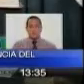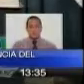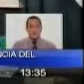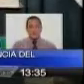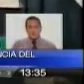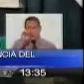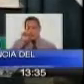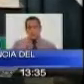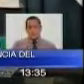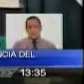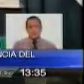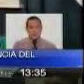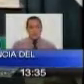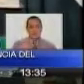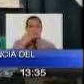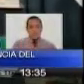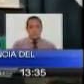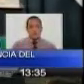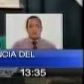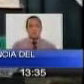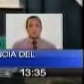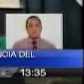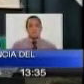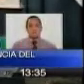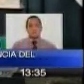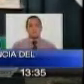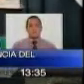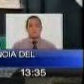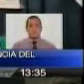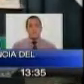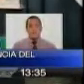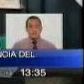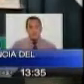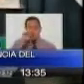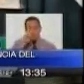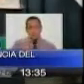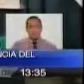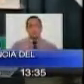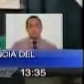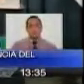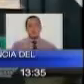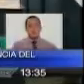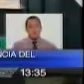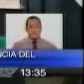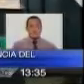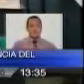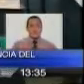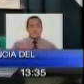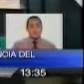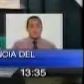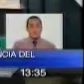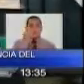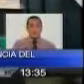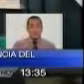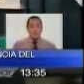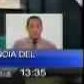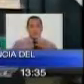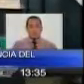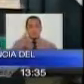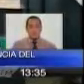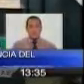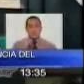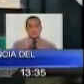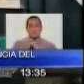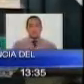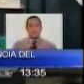¿Ya han evaluado la circunstancia de que el Perú podría sufrir algunas repercusiones legales, no solo legales,